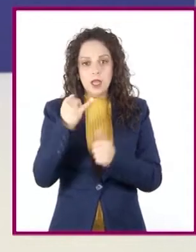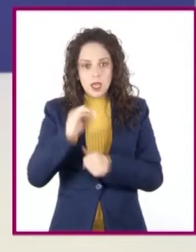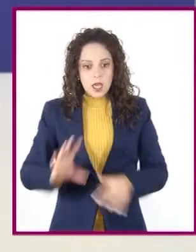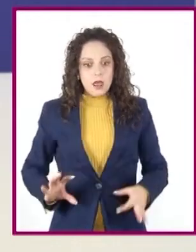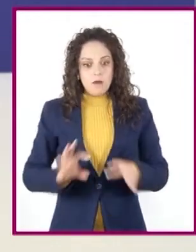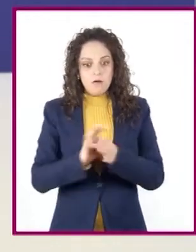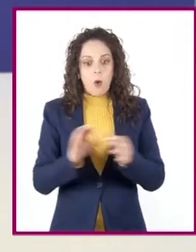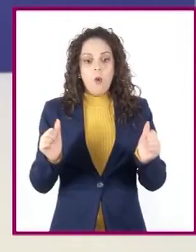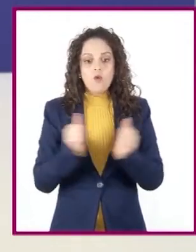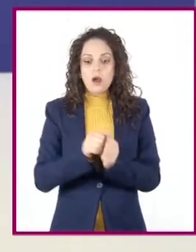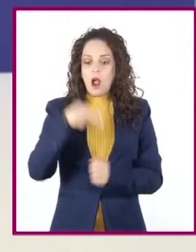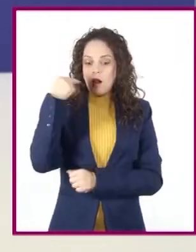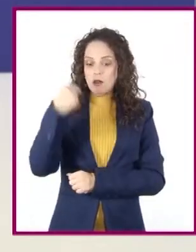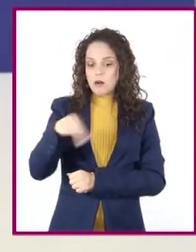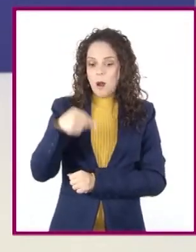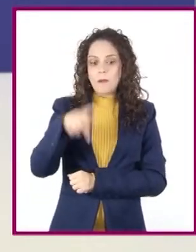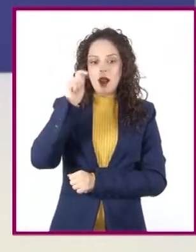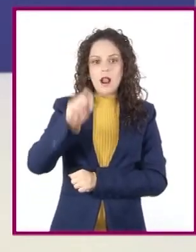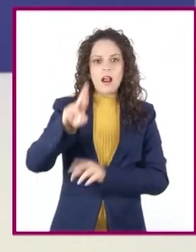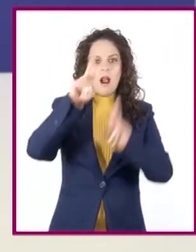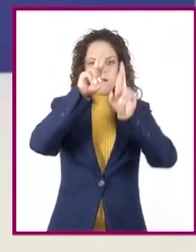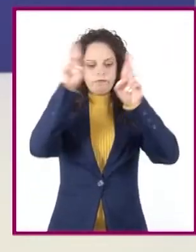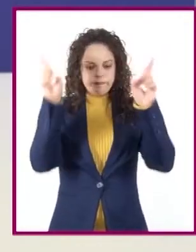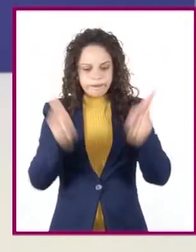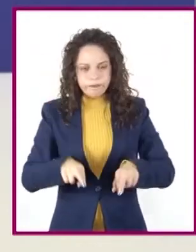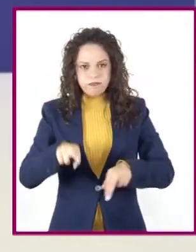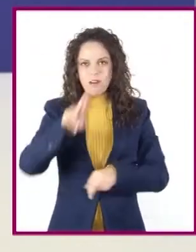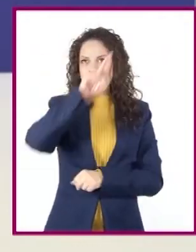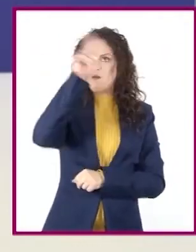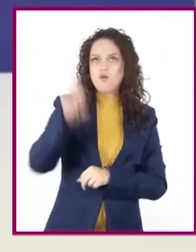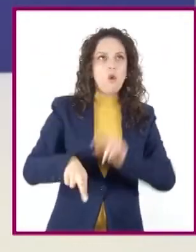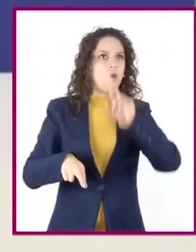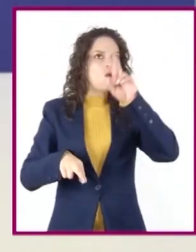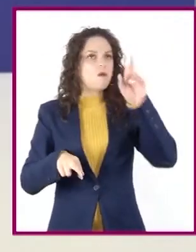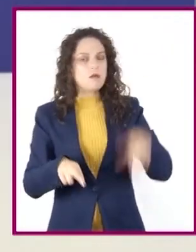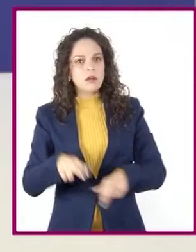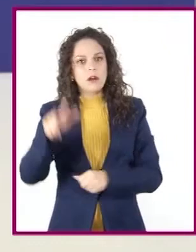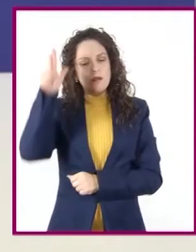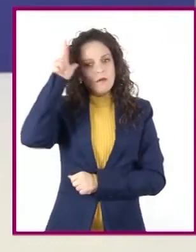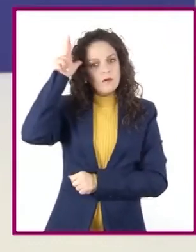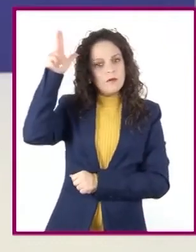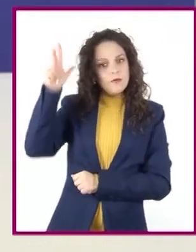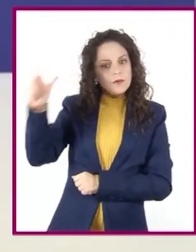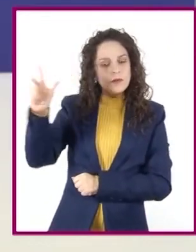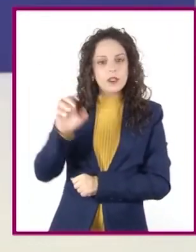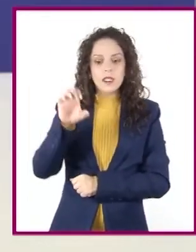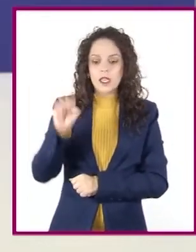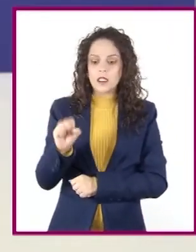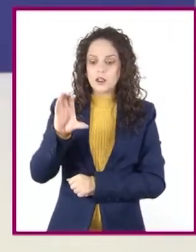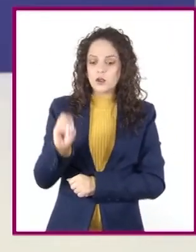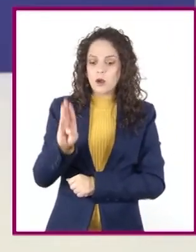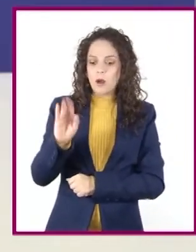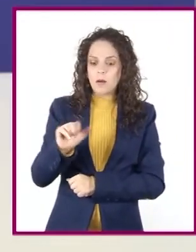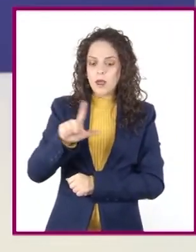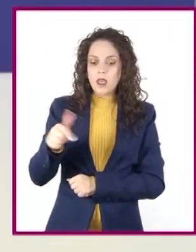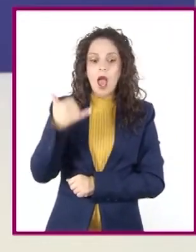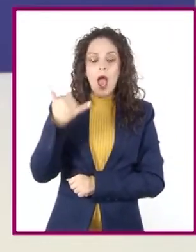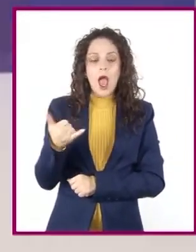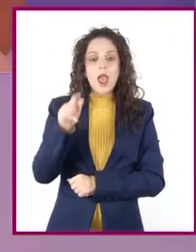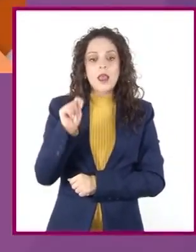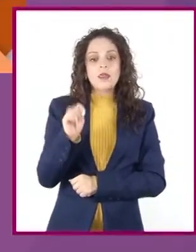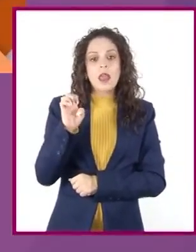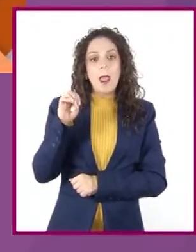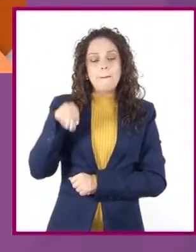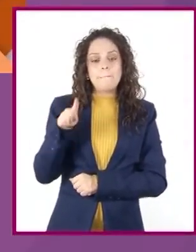de relámpago, venado, escobilla y temblor. 5. Su